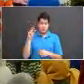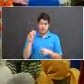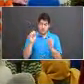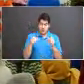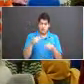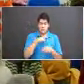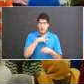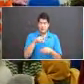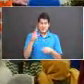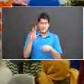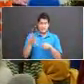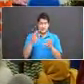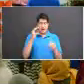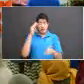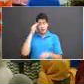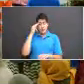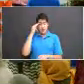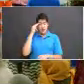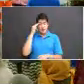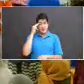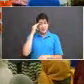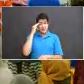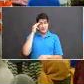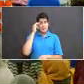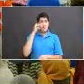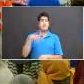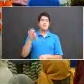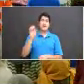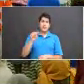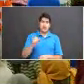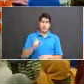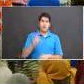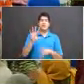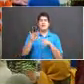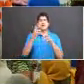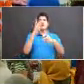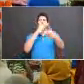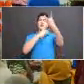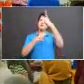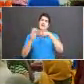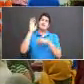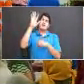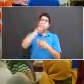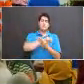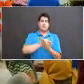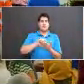algo mental, sino que algo que proviene de tu Santo Espíritu.